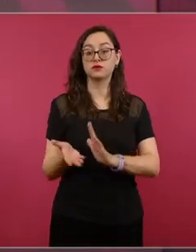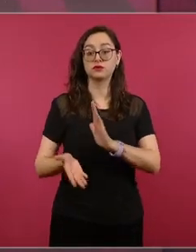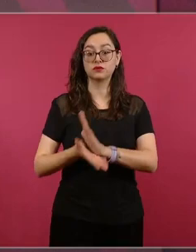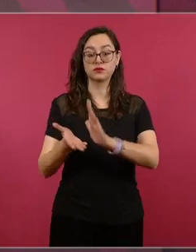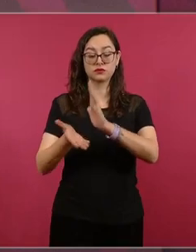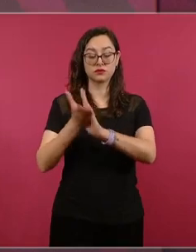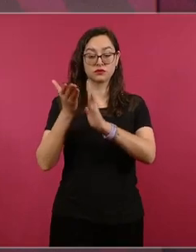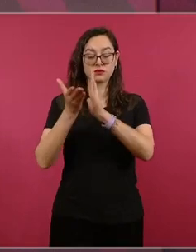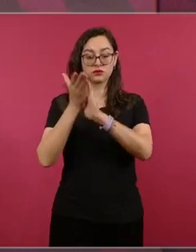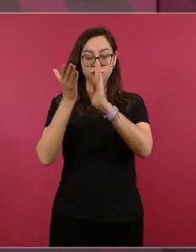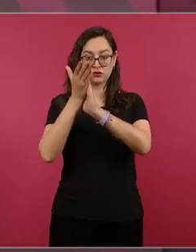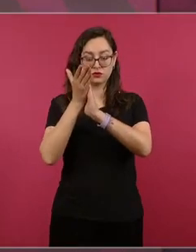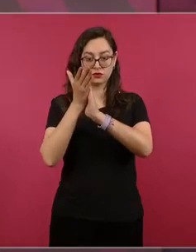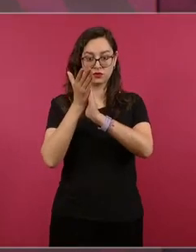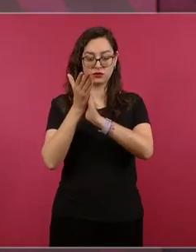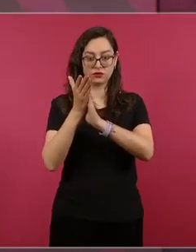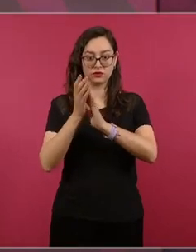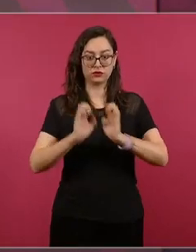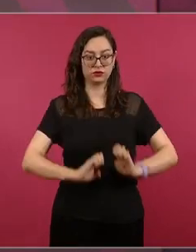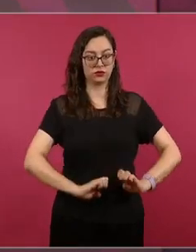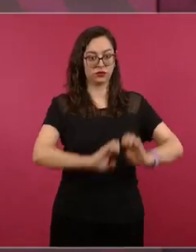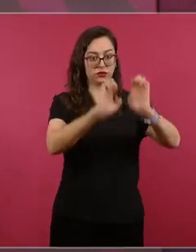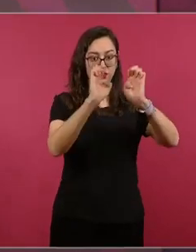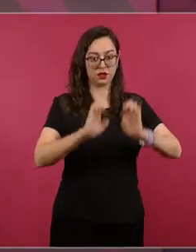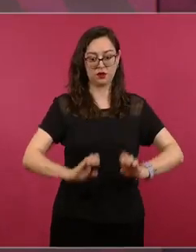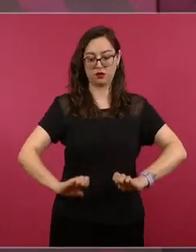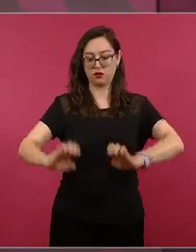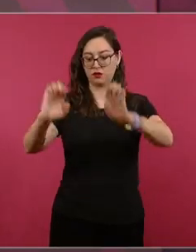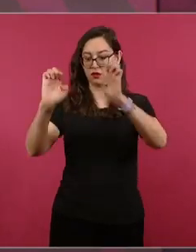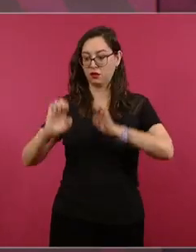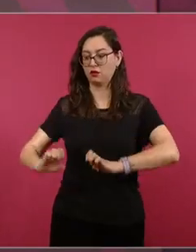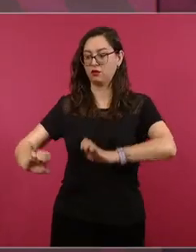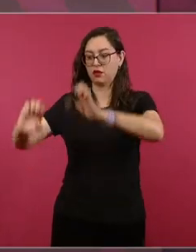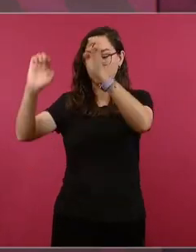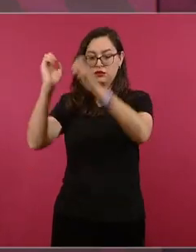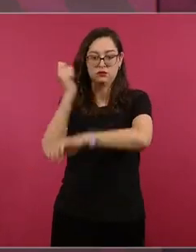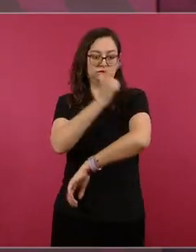cuarteles para la Guardia Nacional en cada estación